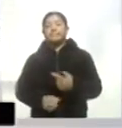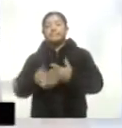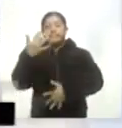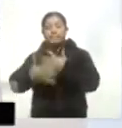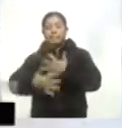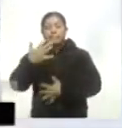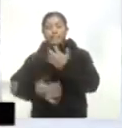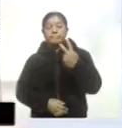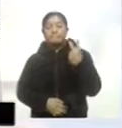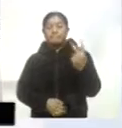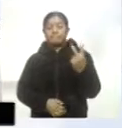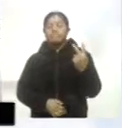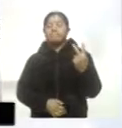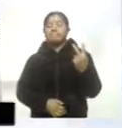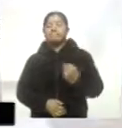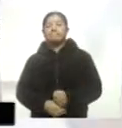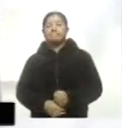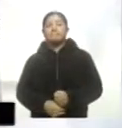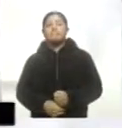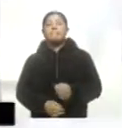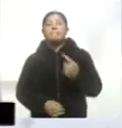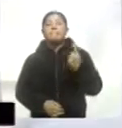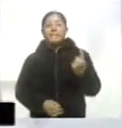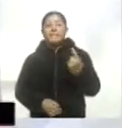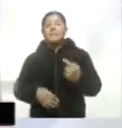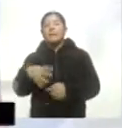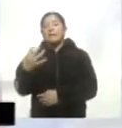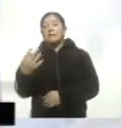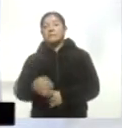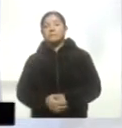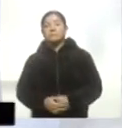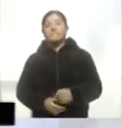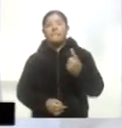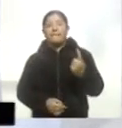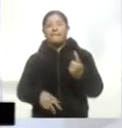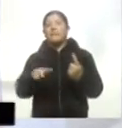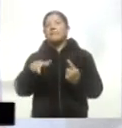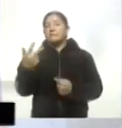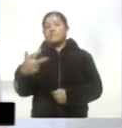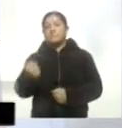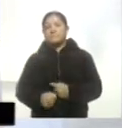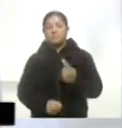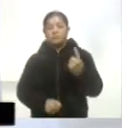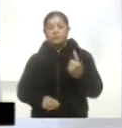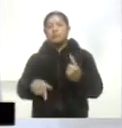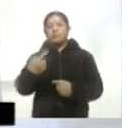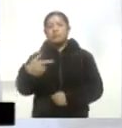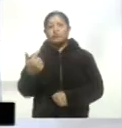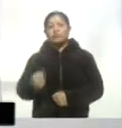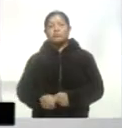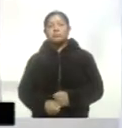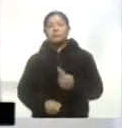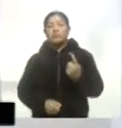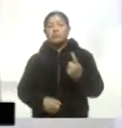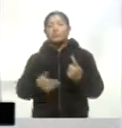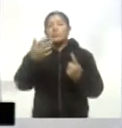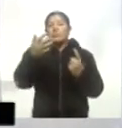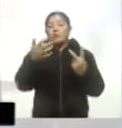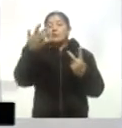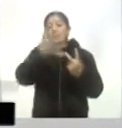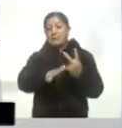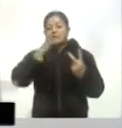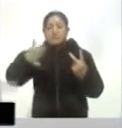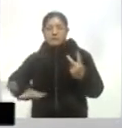Texoloc y Españita 15, Mazatecoxco 14, Muñoz de Domingo Arenas 13, Santa Polonia Tacalco 12, Quiletla y Zacualpan